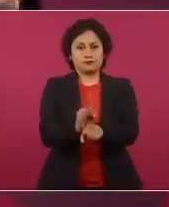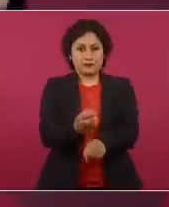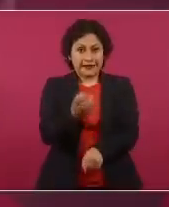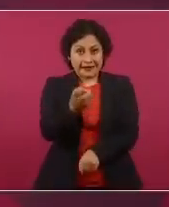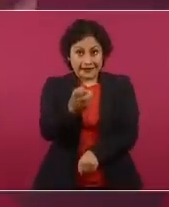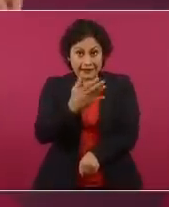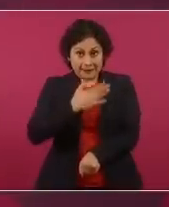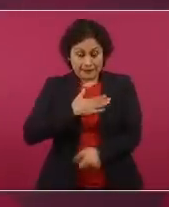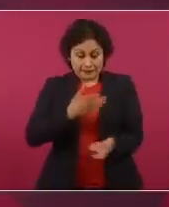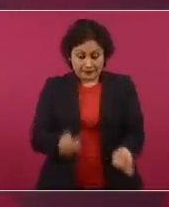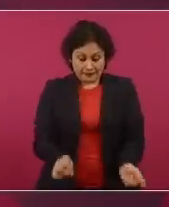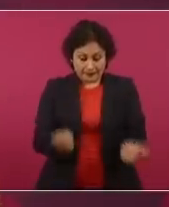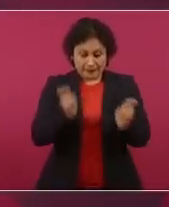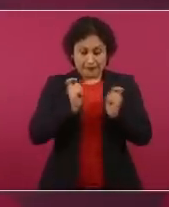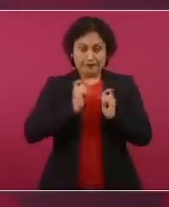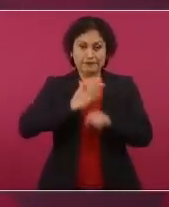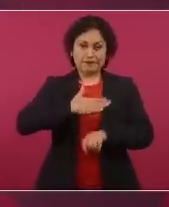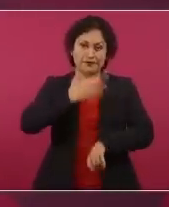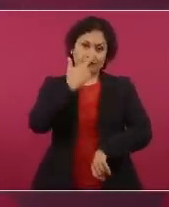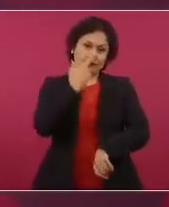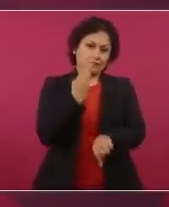Y ofrezco disculpa